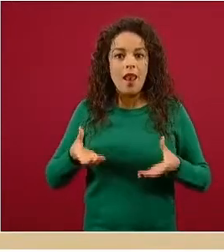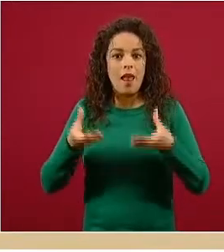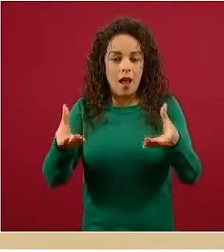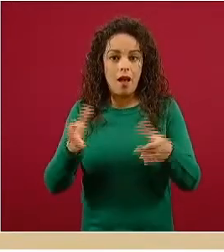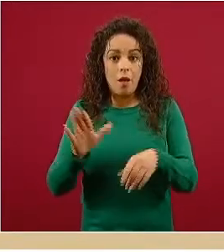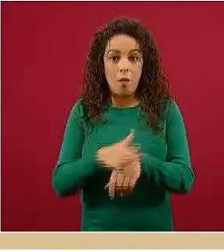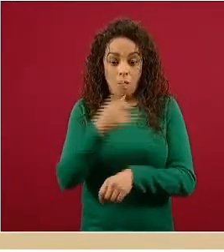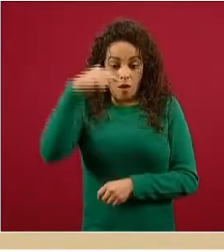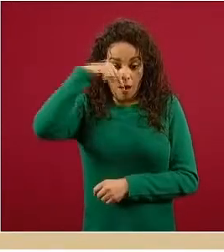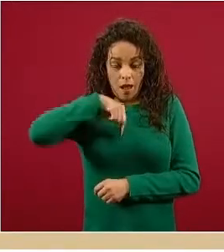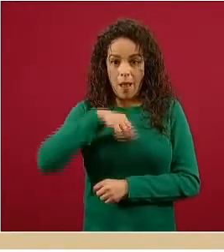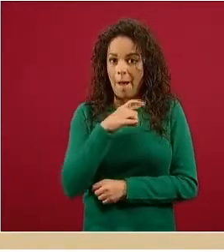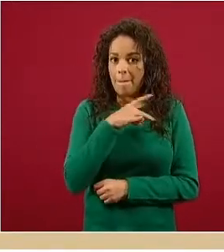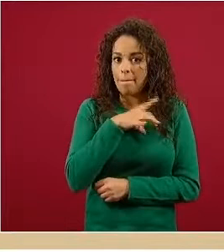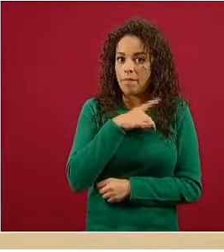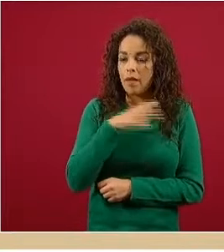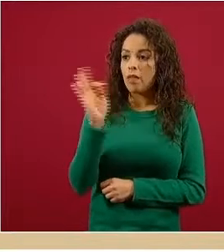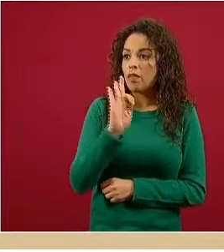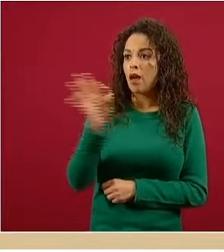Buenas noches, muchas gracias.